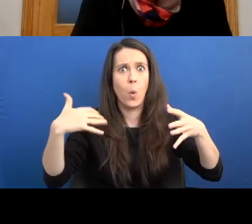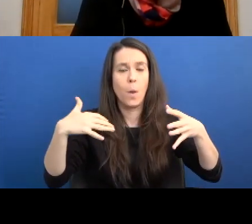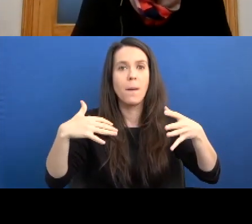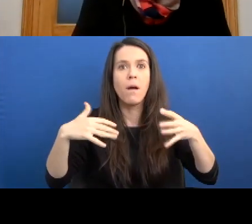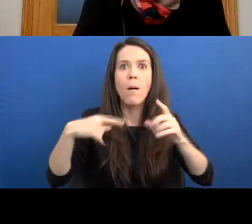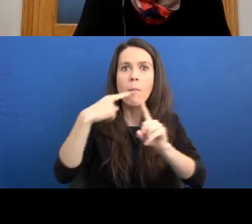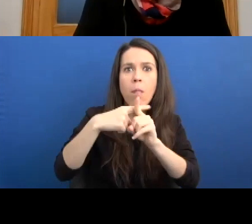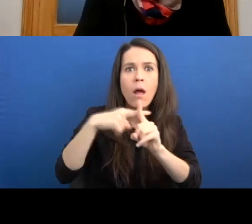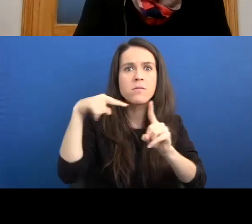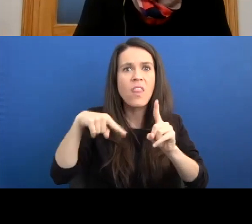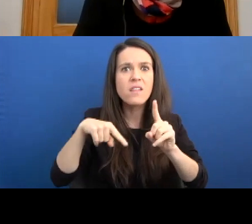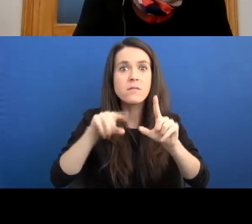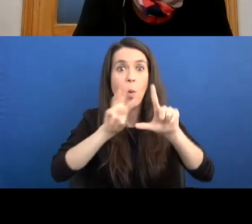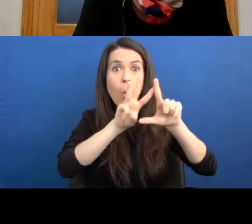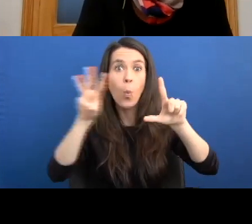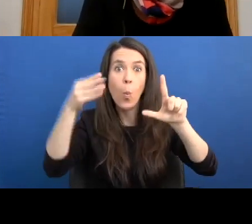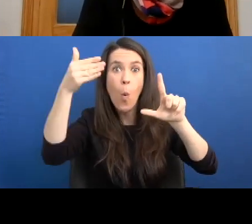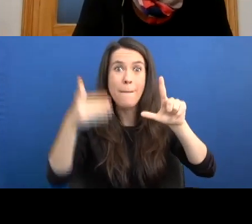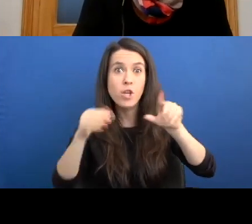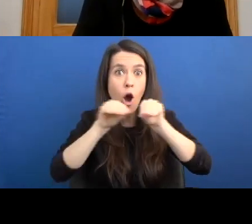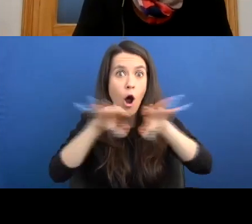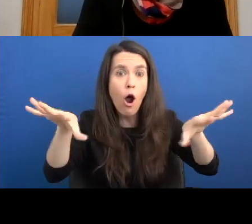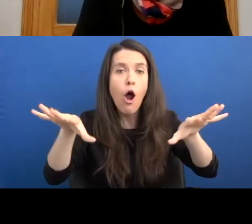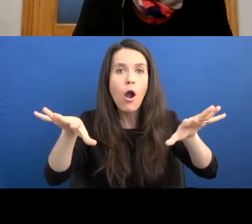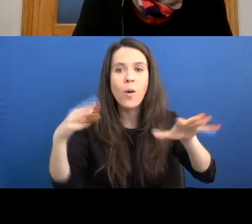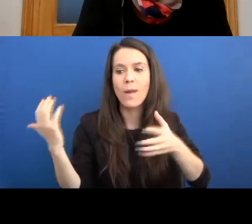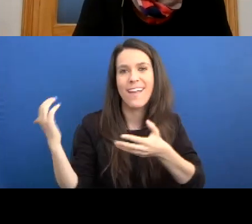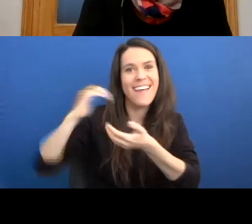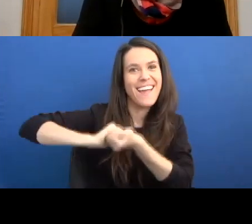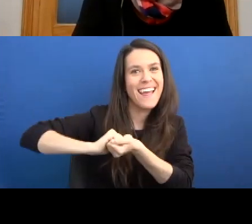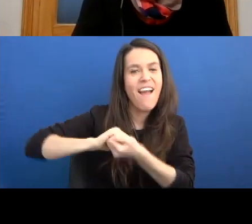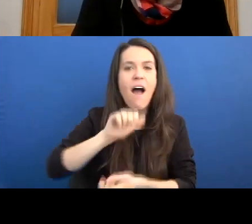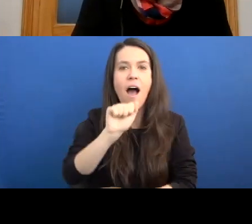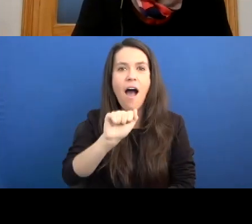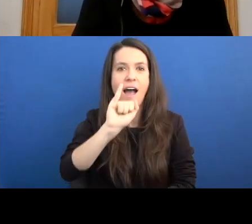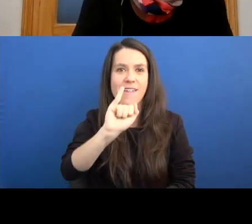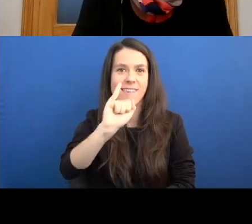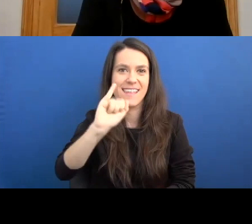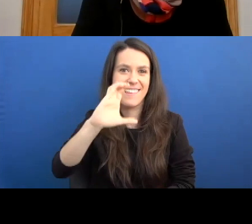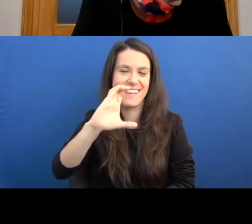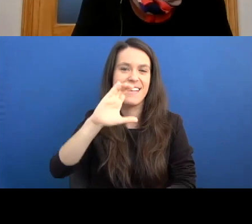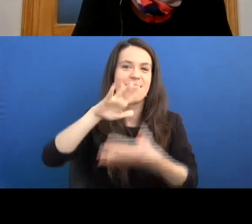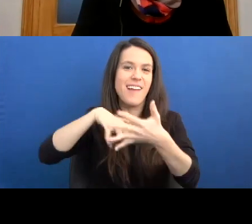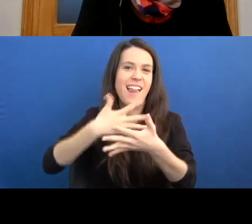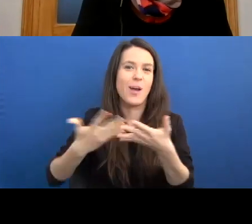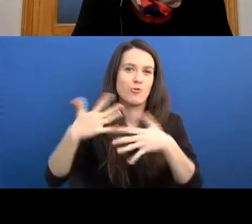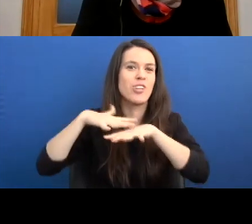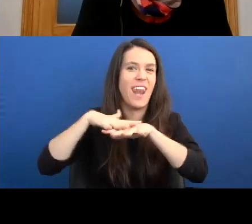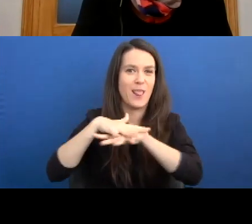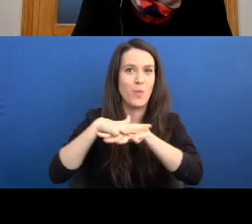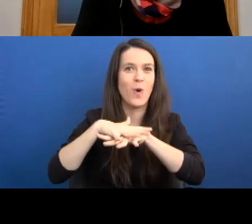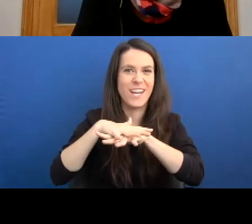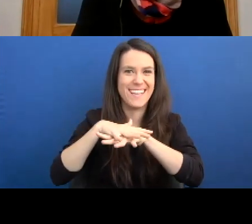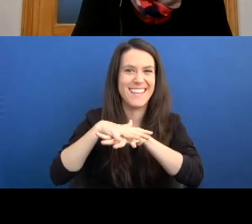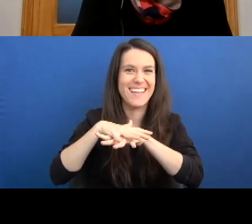dimensión que ha alcanzado, sino que este webinario lo organizamos en cooperación con la red de intérpretes